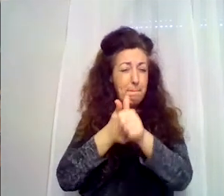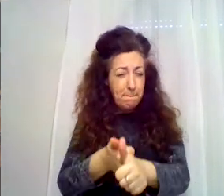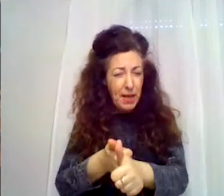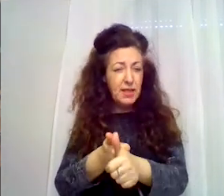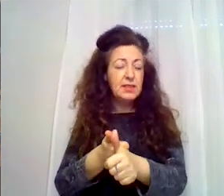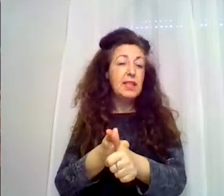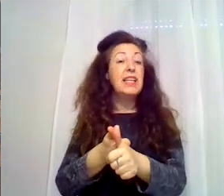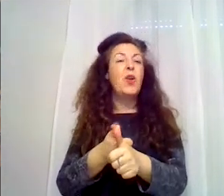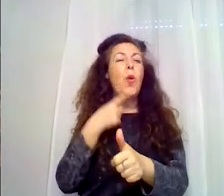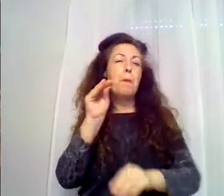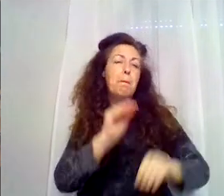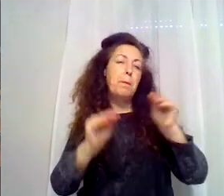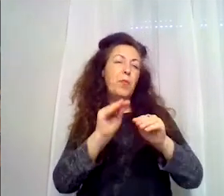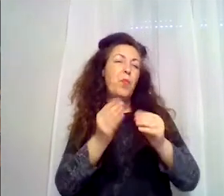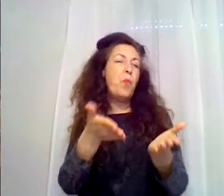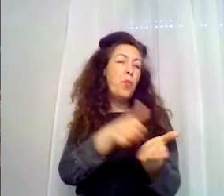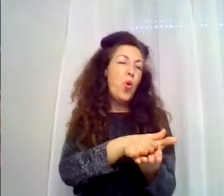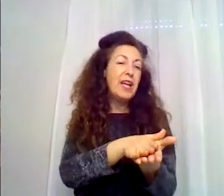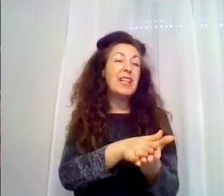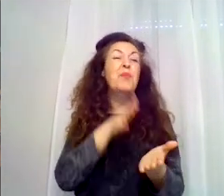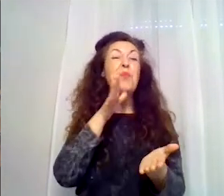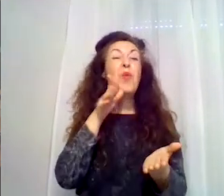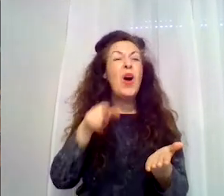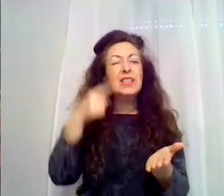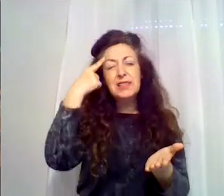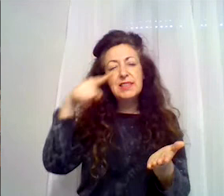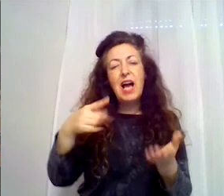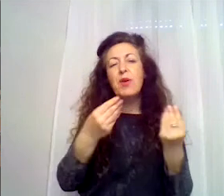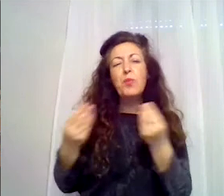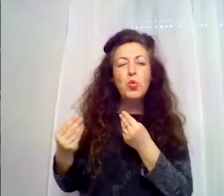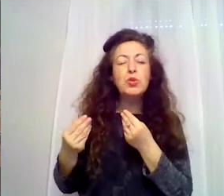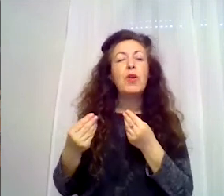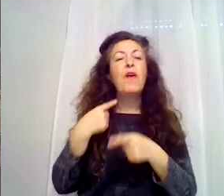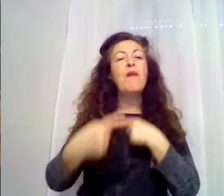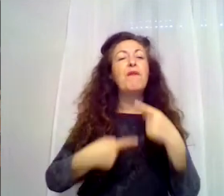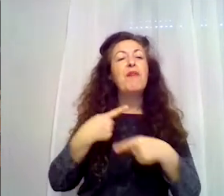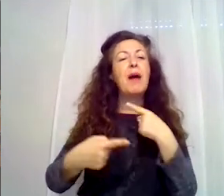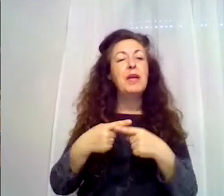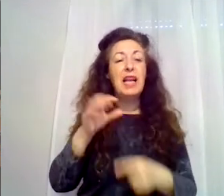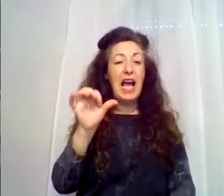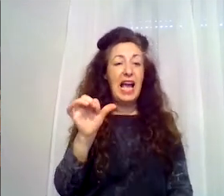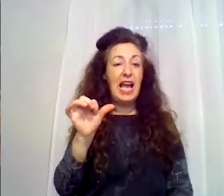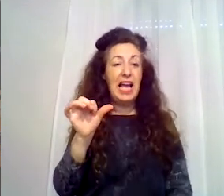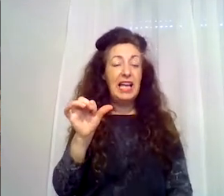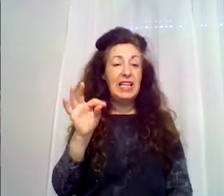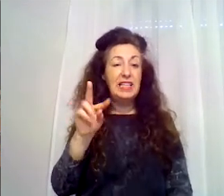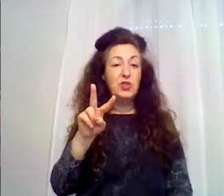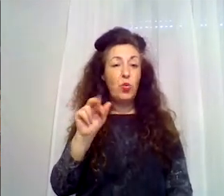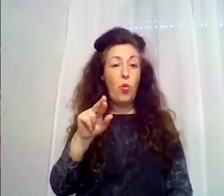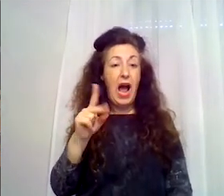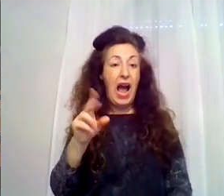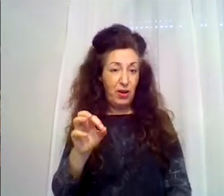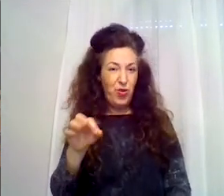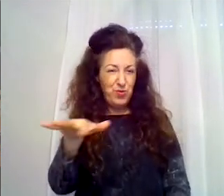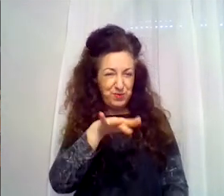España supuestamente era para ingleses católicos, que había muchos y que eran a veces perseguidos en Inglaterra. Entonces, claro, aquí